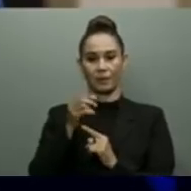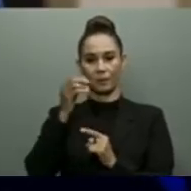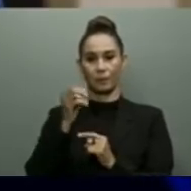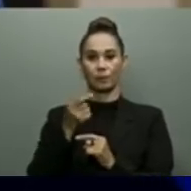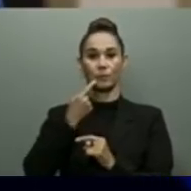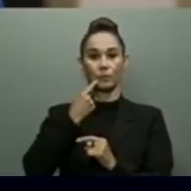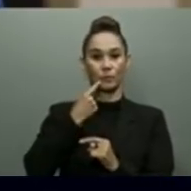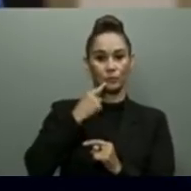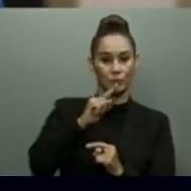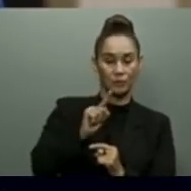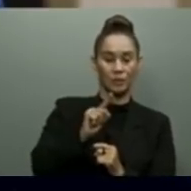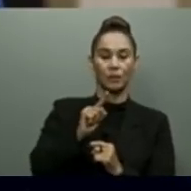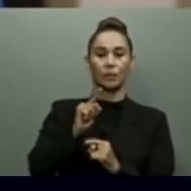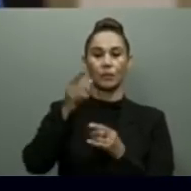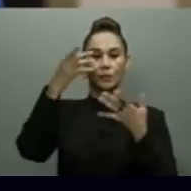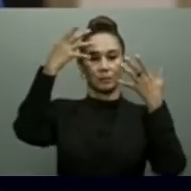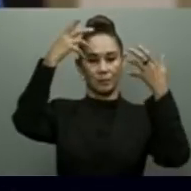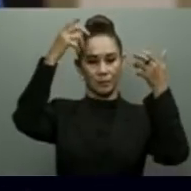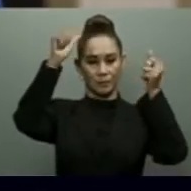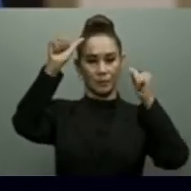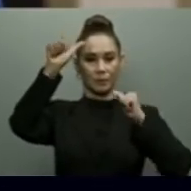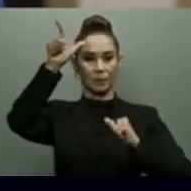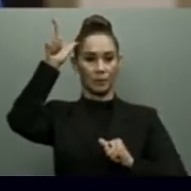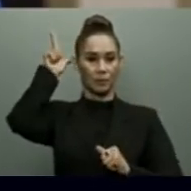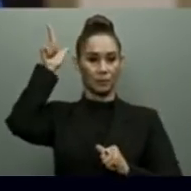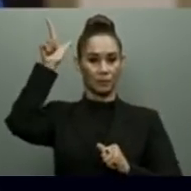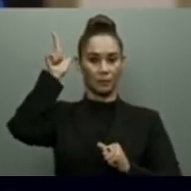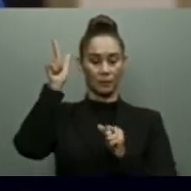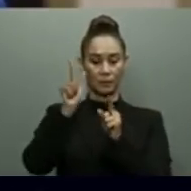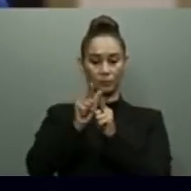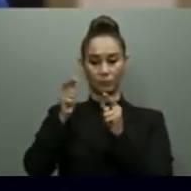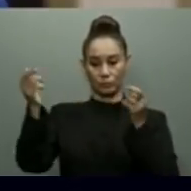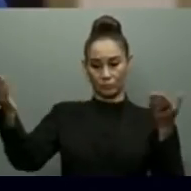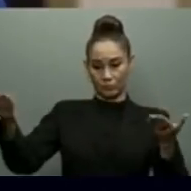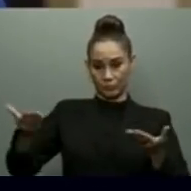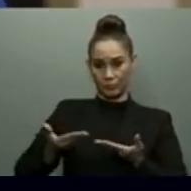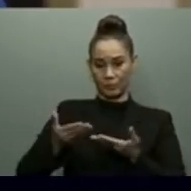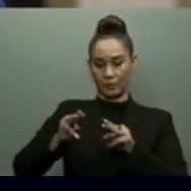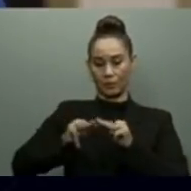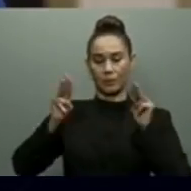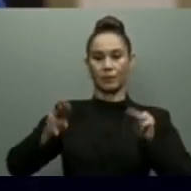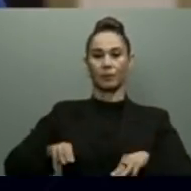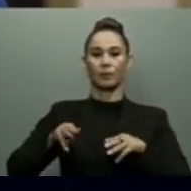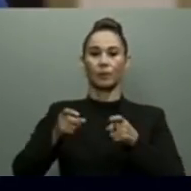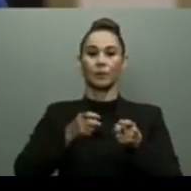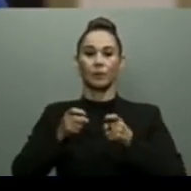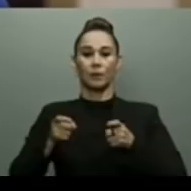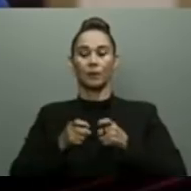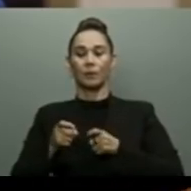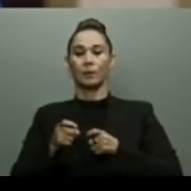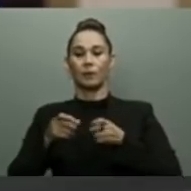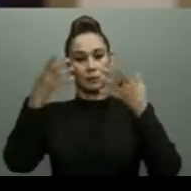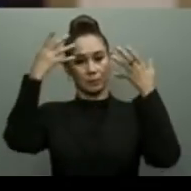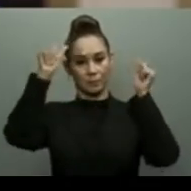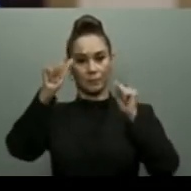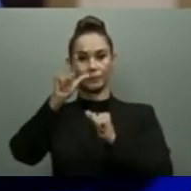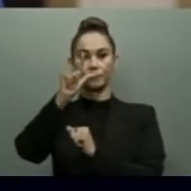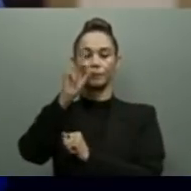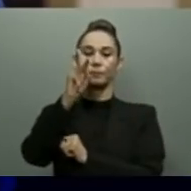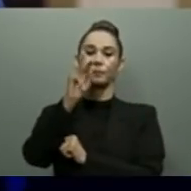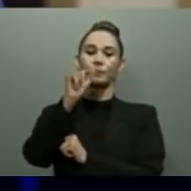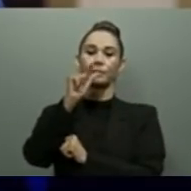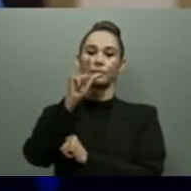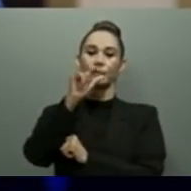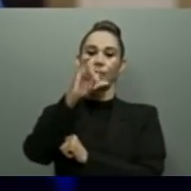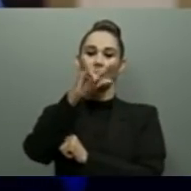excelentísimo señor presidente Luis Abinader y con la presencia del ministro administrativo de la Presidencia, José Ignacio Paliza,